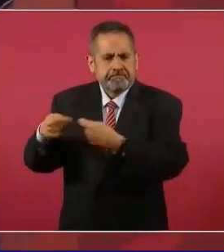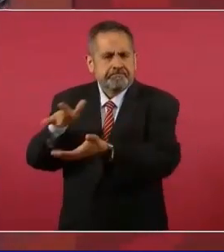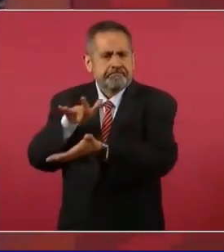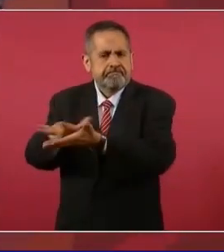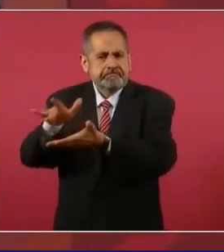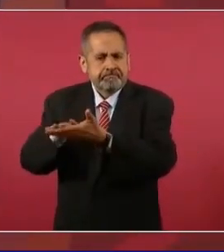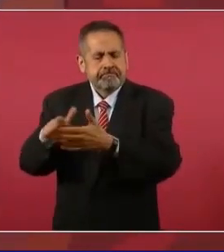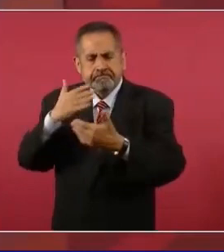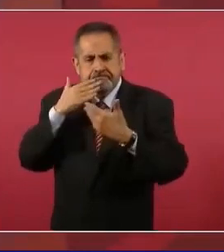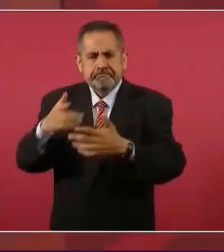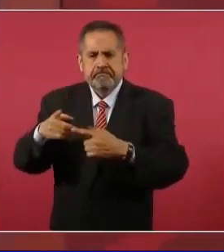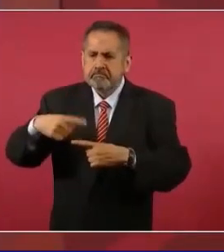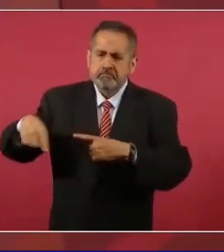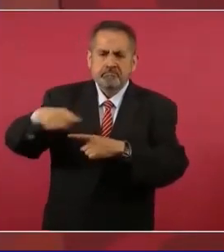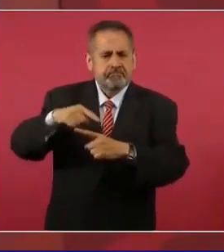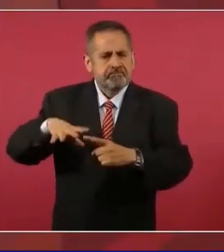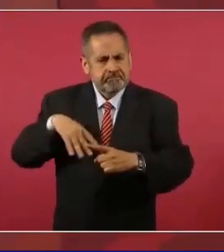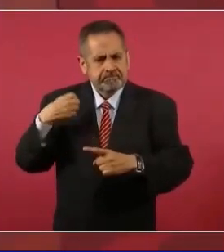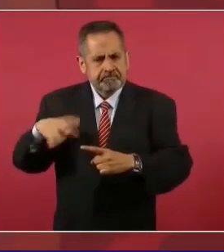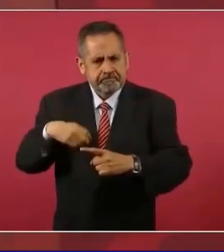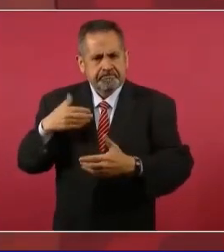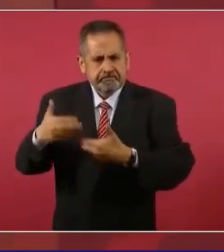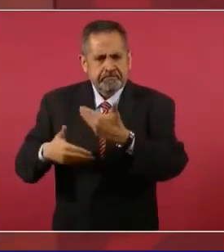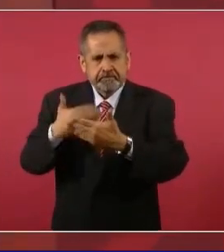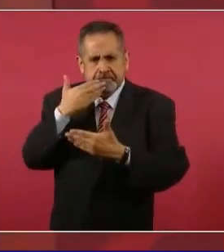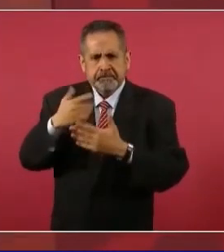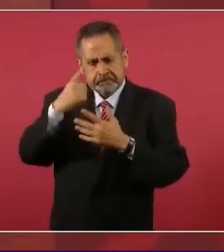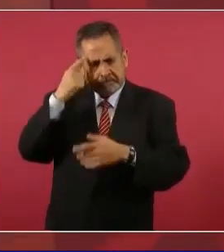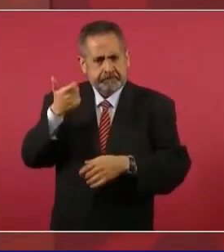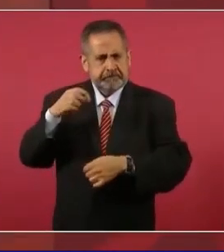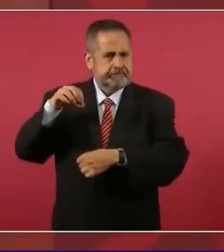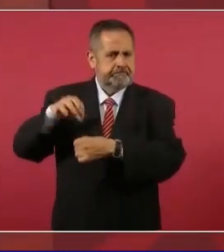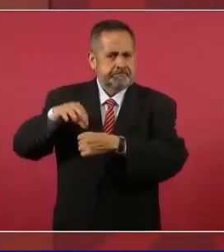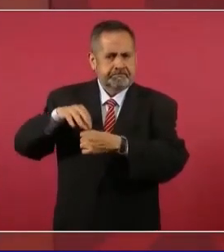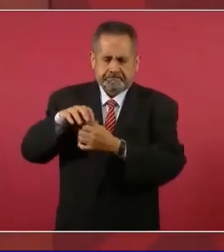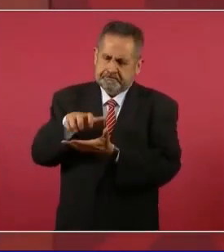y que todo el mundo haga un esfuerzo para ahorrar.